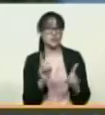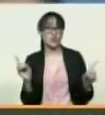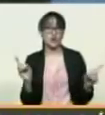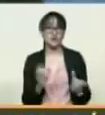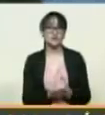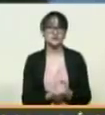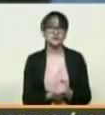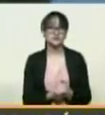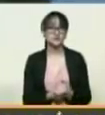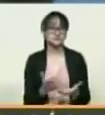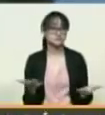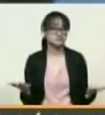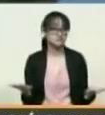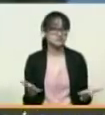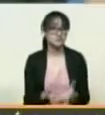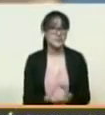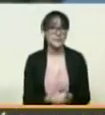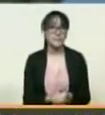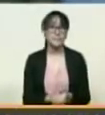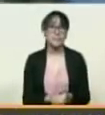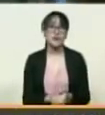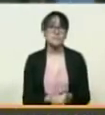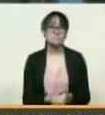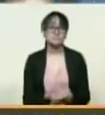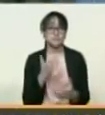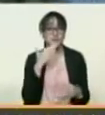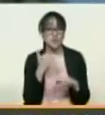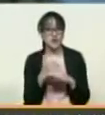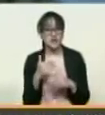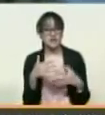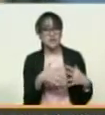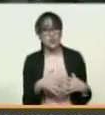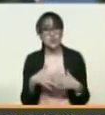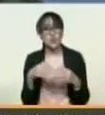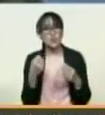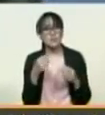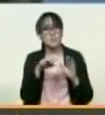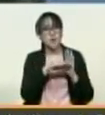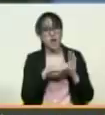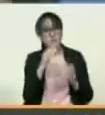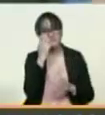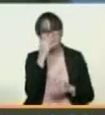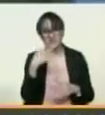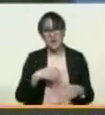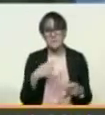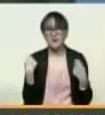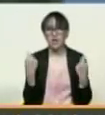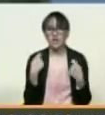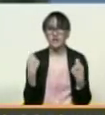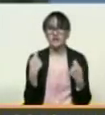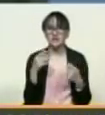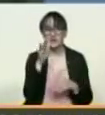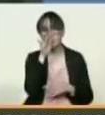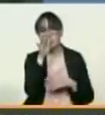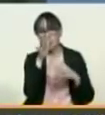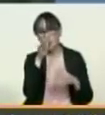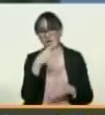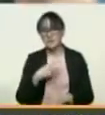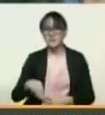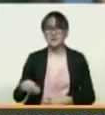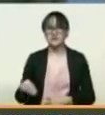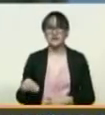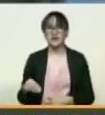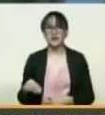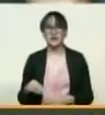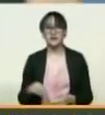y la libertad de expresión. Entonces, si eso se aplicara aquí en Estados Unidos, ¿cuántos programas de comediantes, de periodistas que se burlan del presidente o